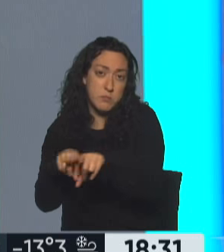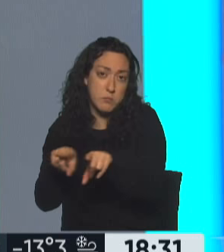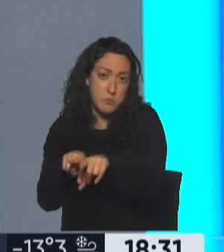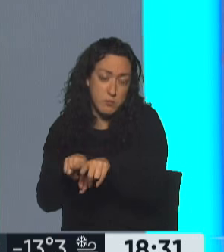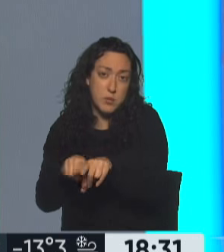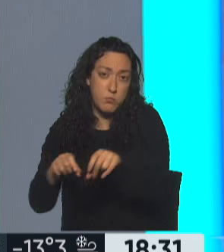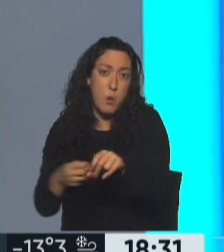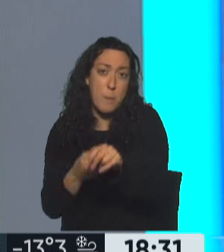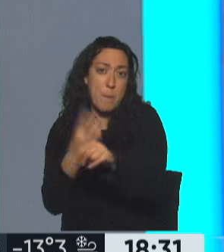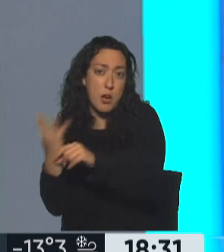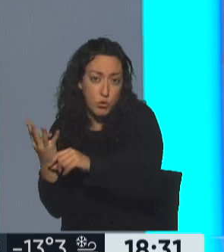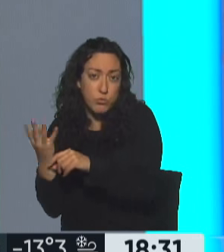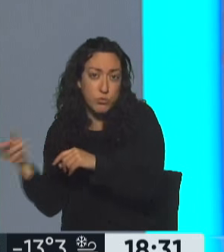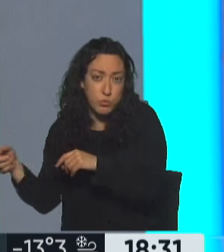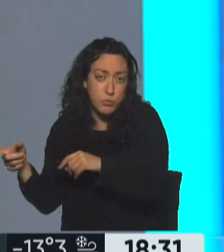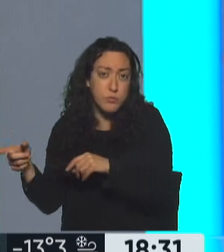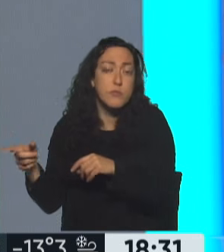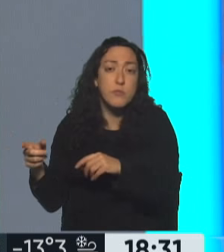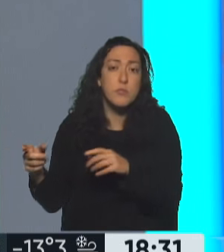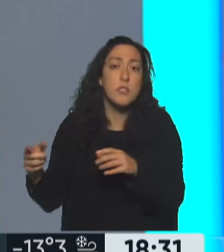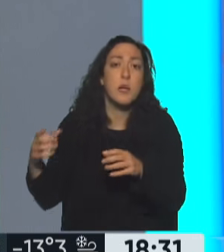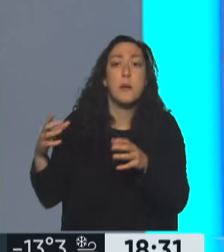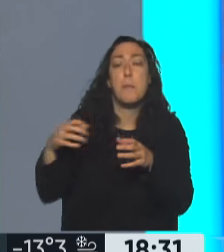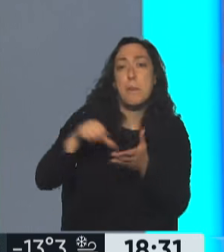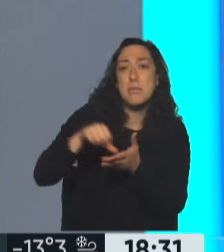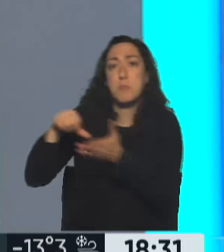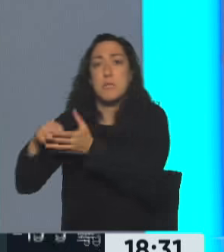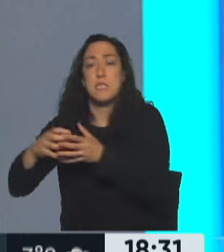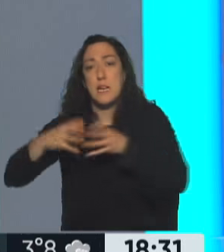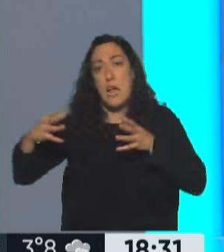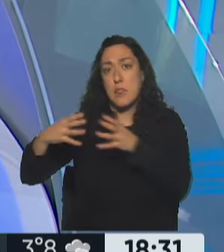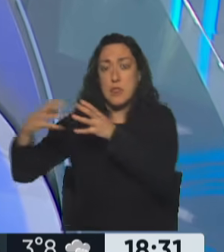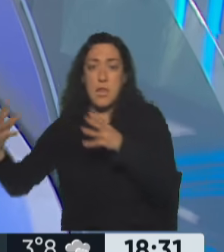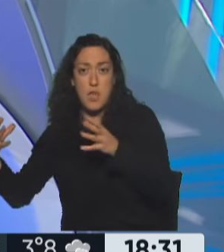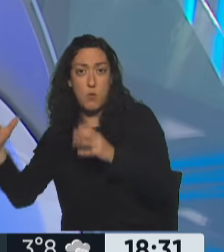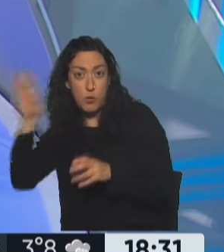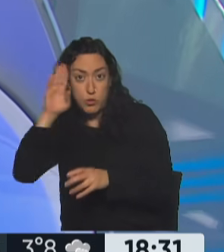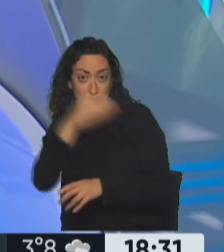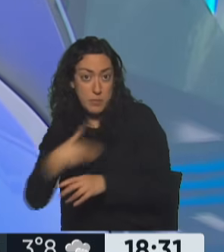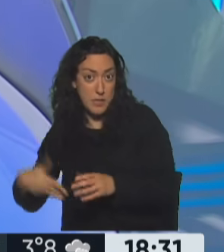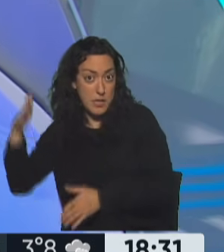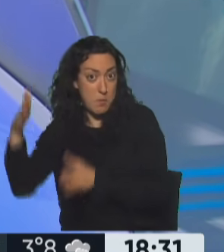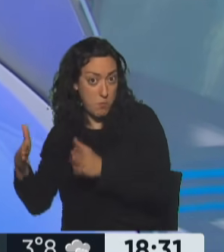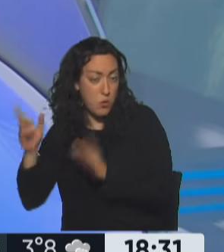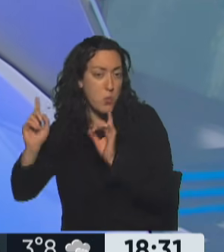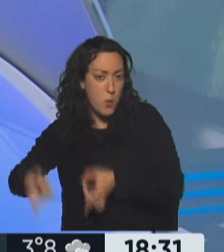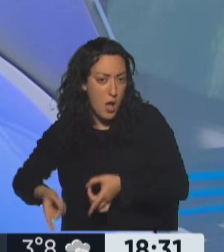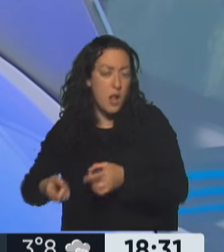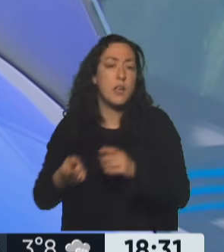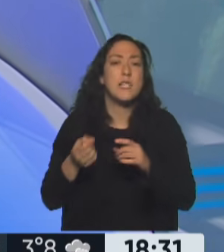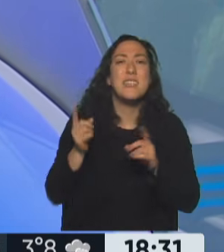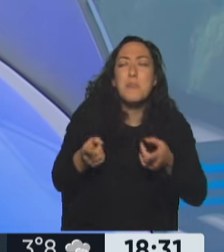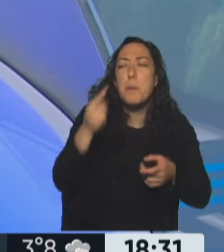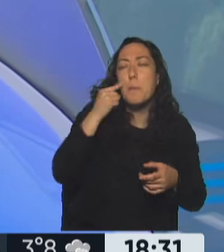los 2 países más grandes, Sí. con Jair Bolsonaro de presidente. Qué También difícil. tuvimos relaciones carnales en los